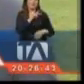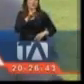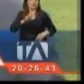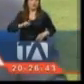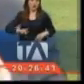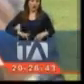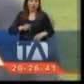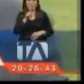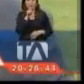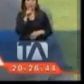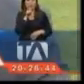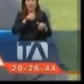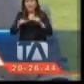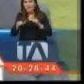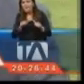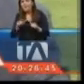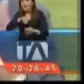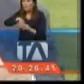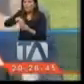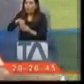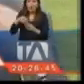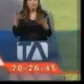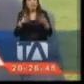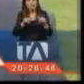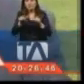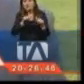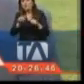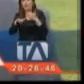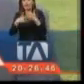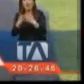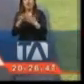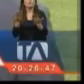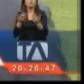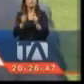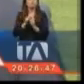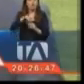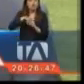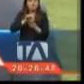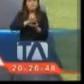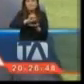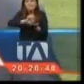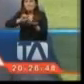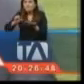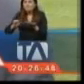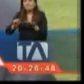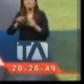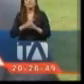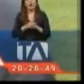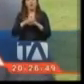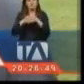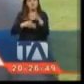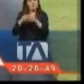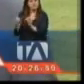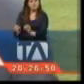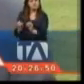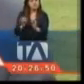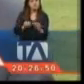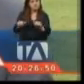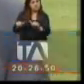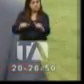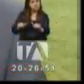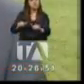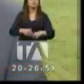particulares para gestionar recursos y para hacer un uso más racional de los recursos dentro del proceso de la autonomía